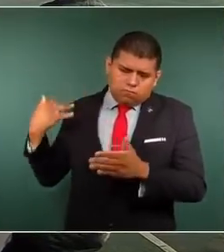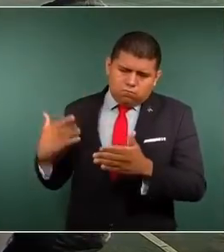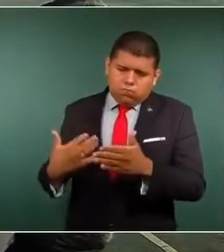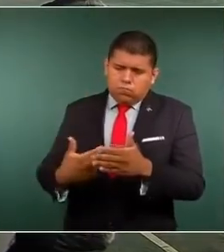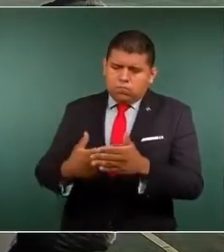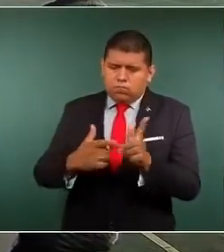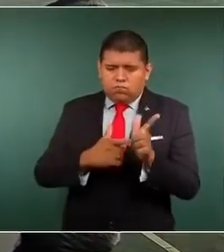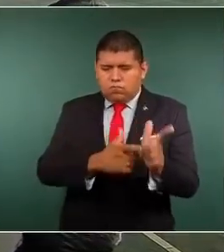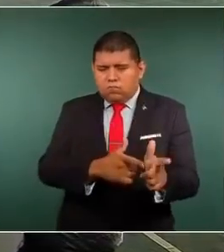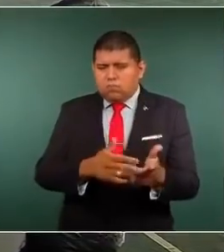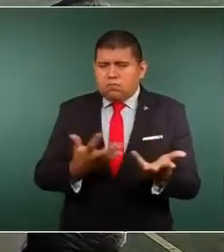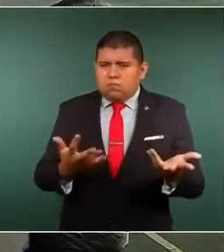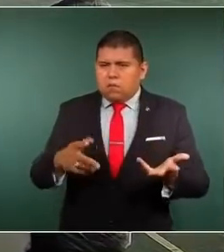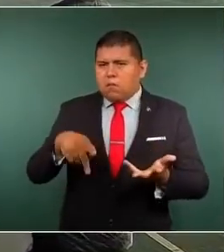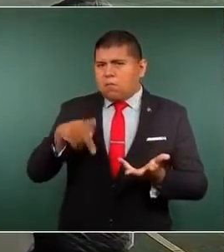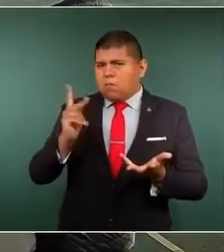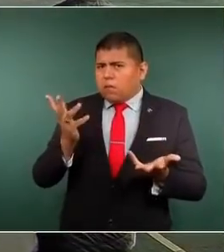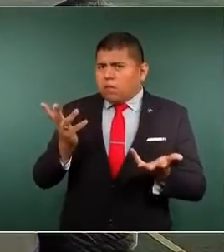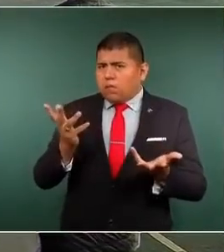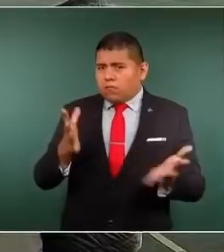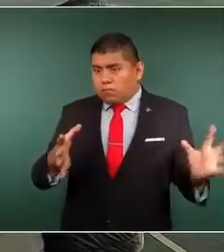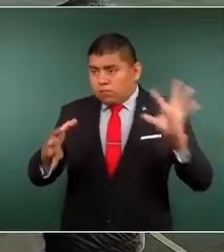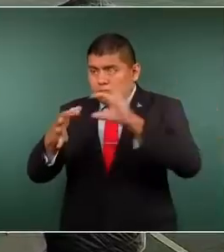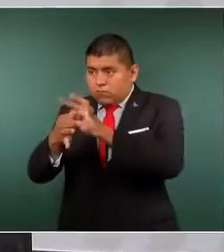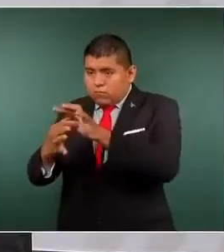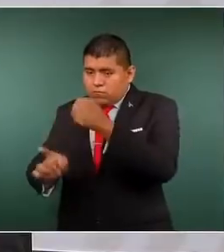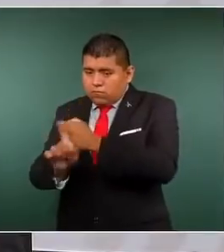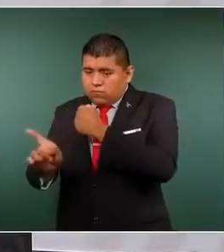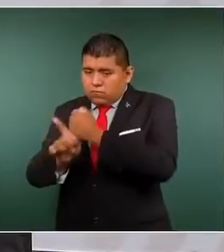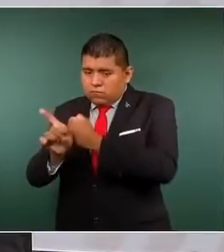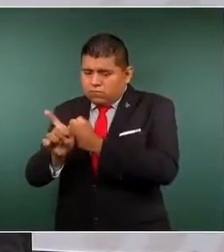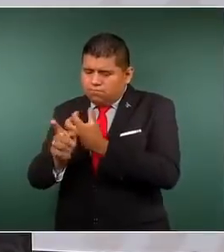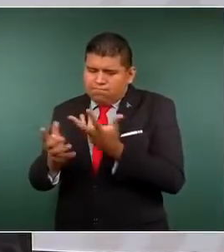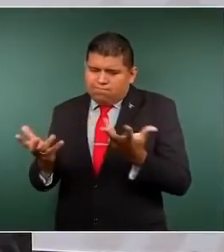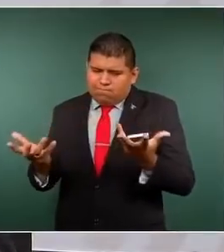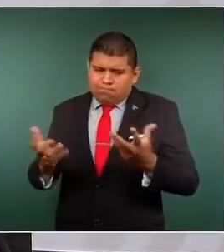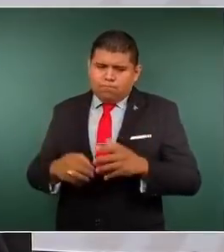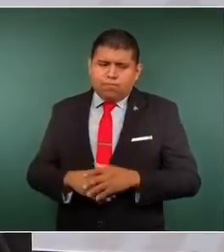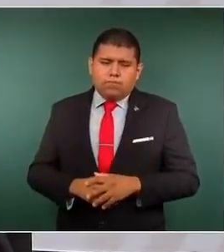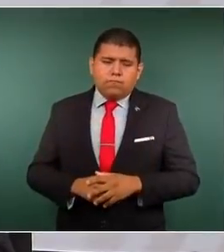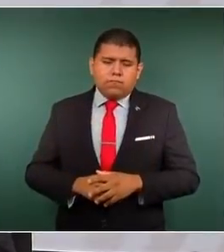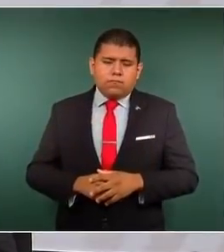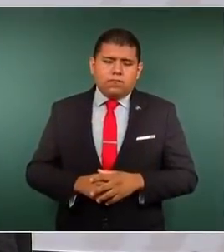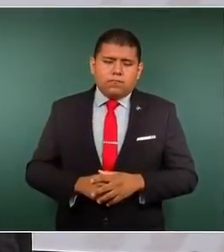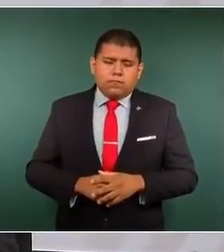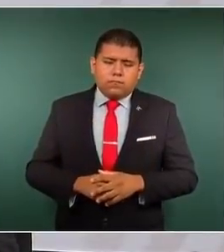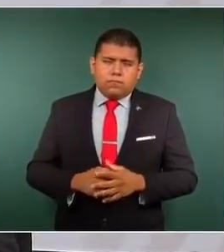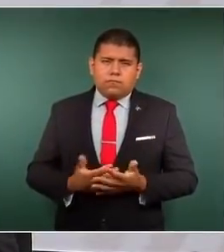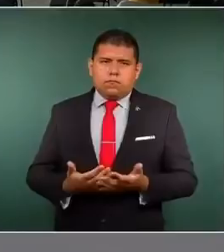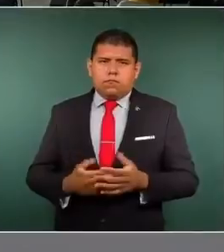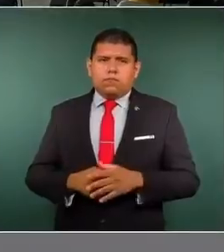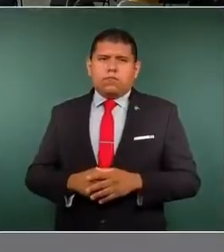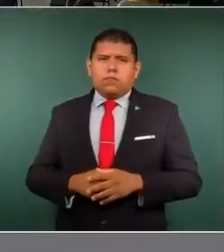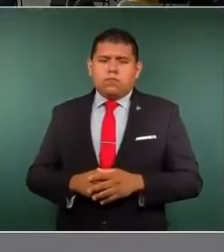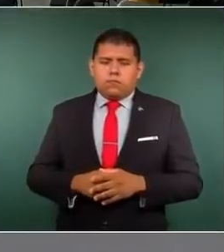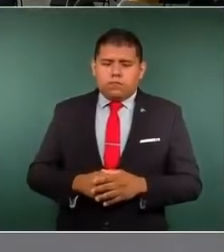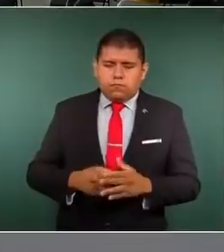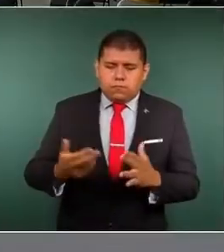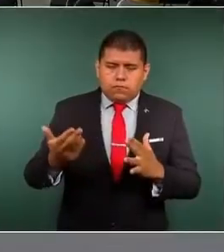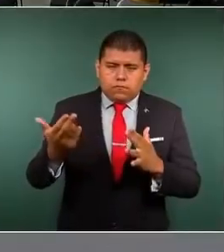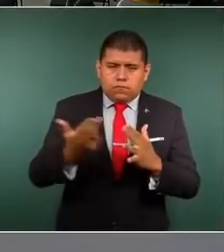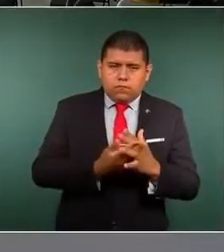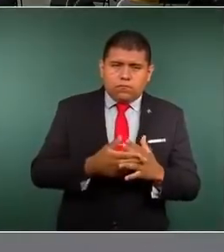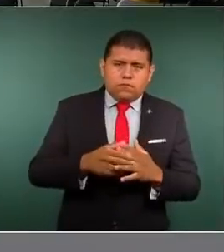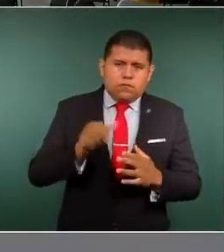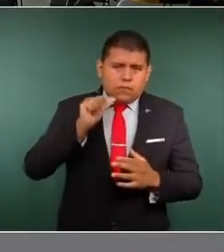pero no relacionados con este asunto estamos hablando de los homicidios de ayer